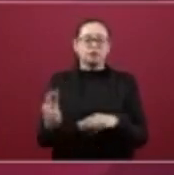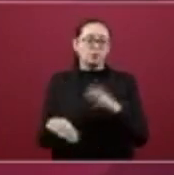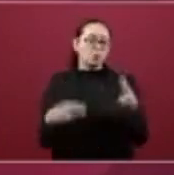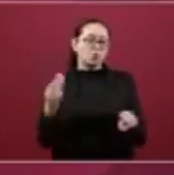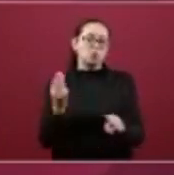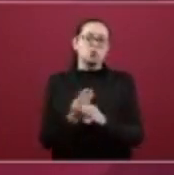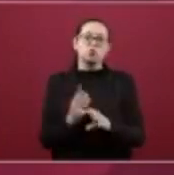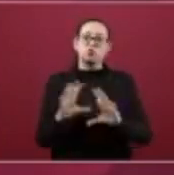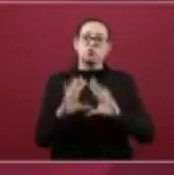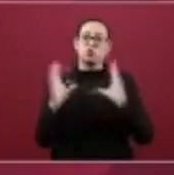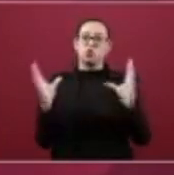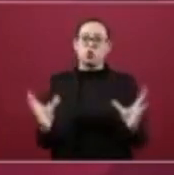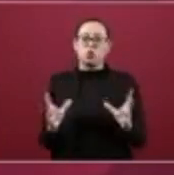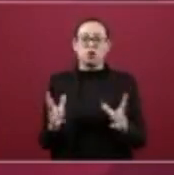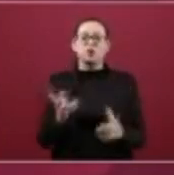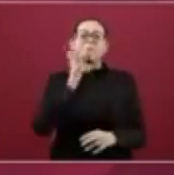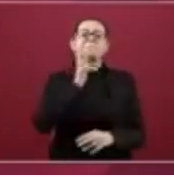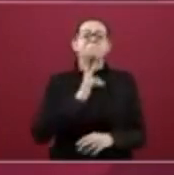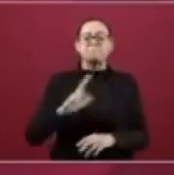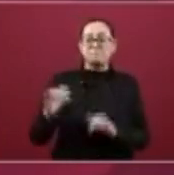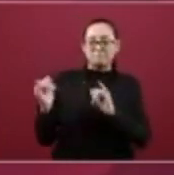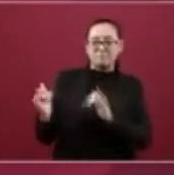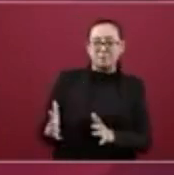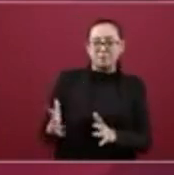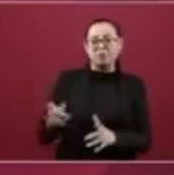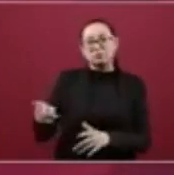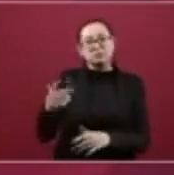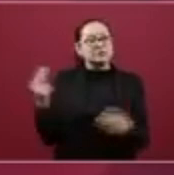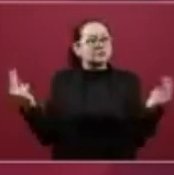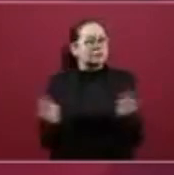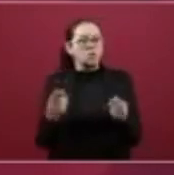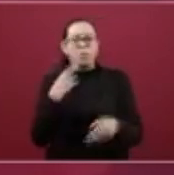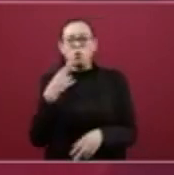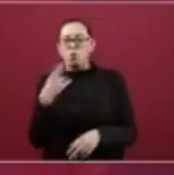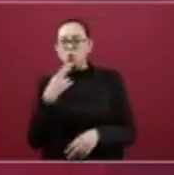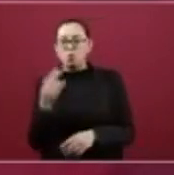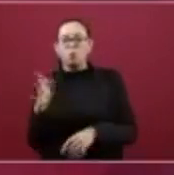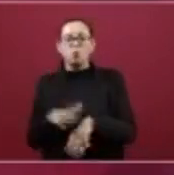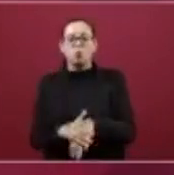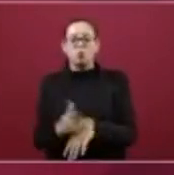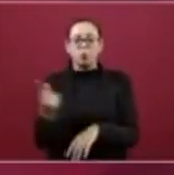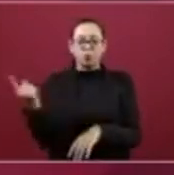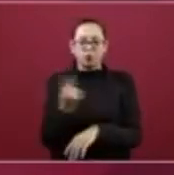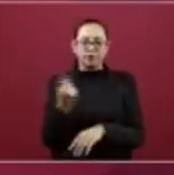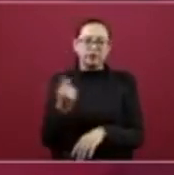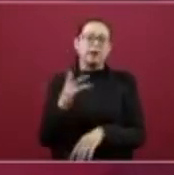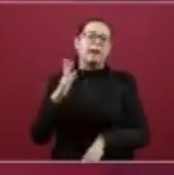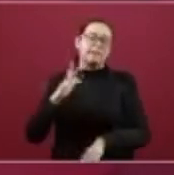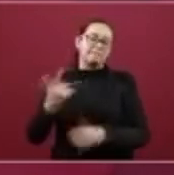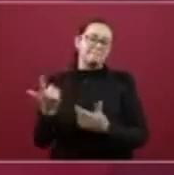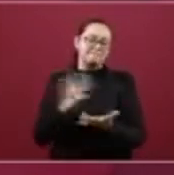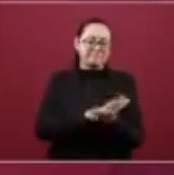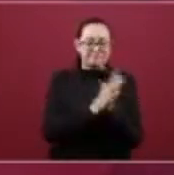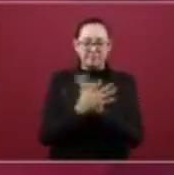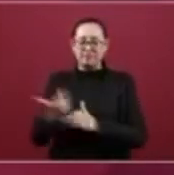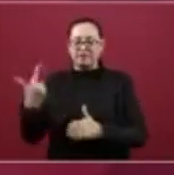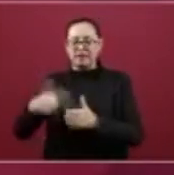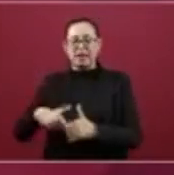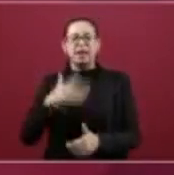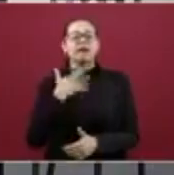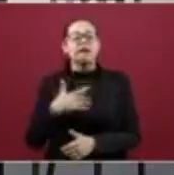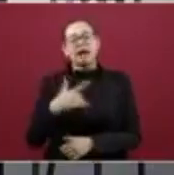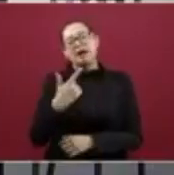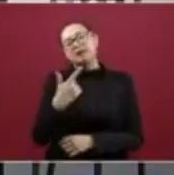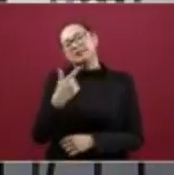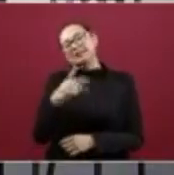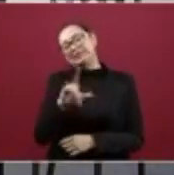este momento, el crudo pesado está muy demandado porque se obtiene mayor cantidad de diésel.